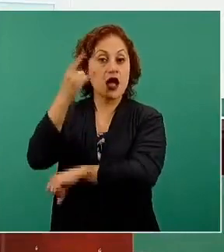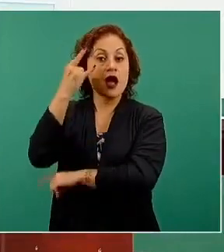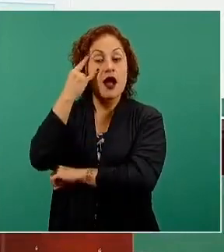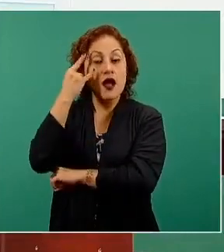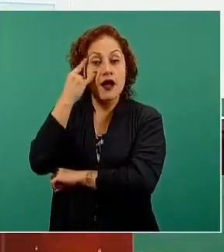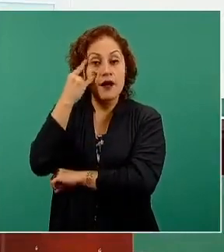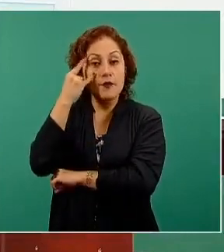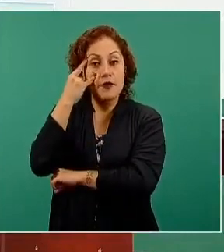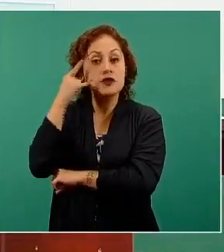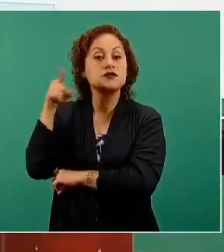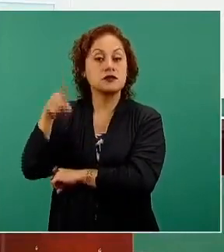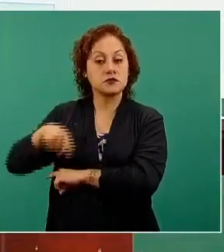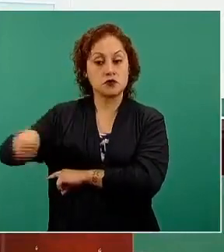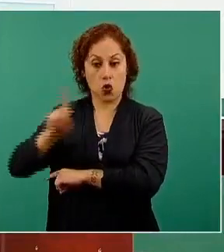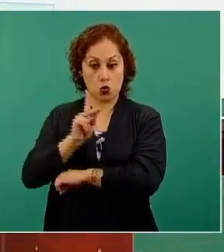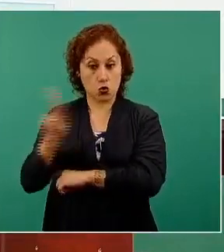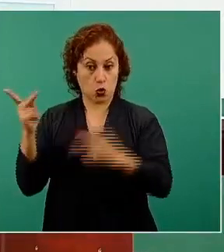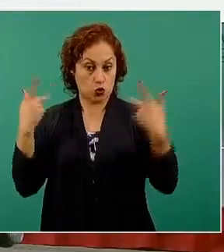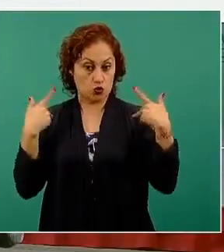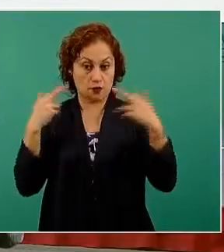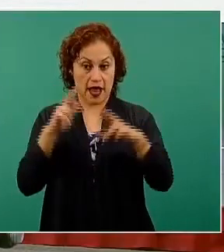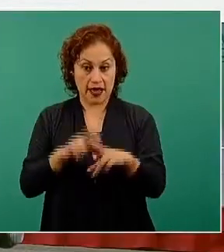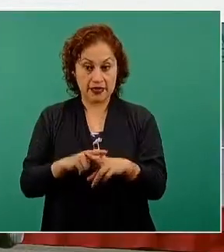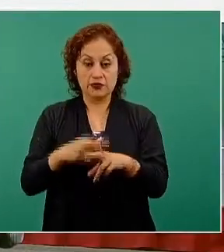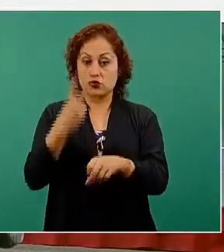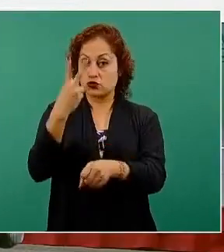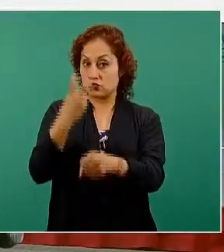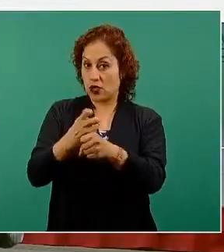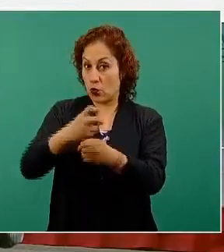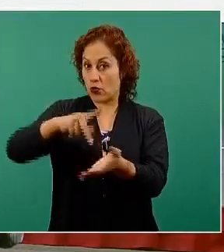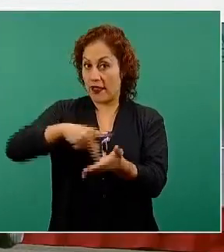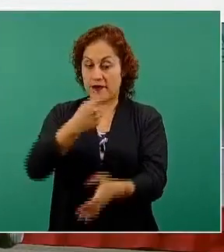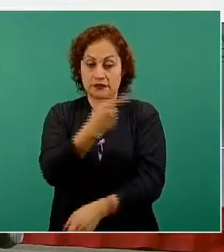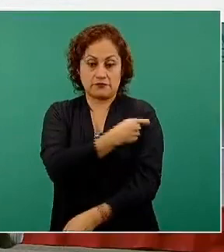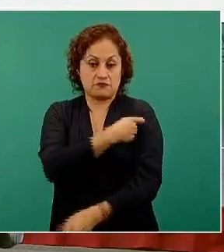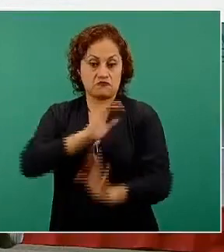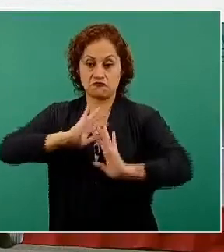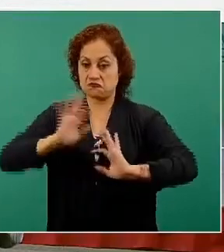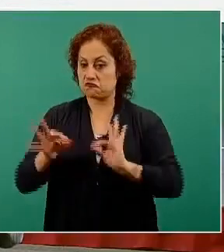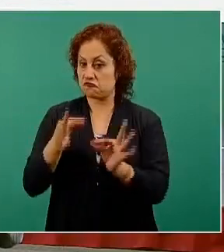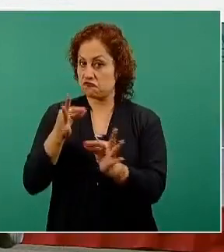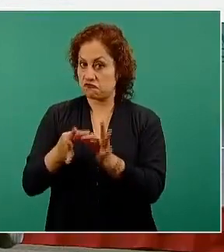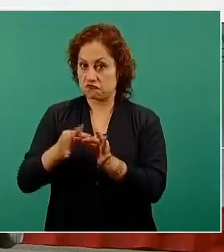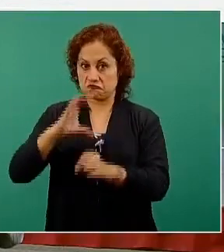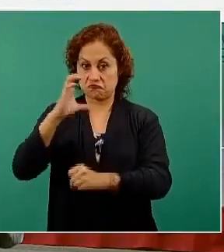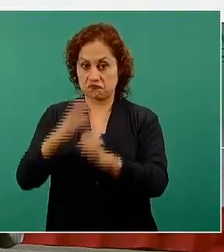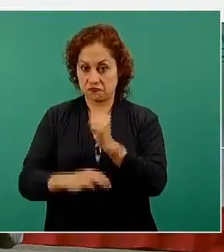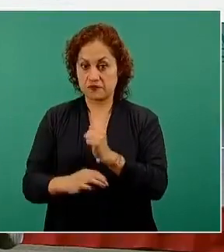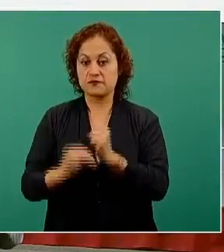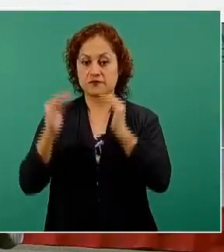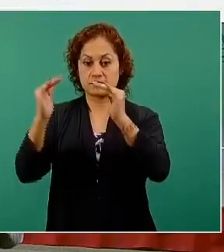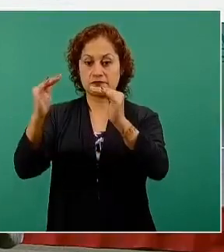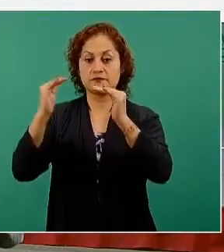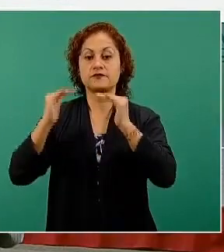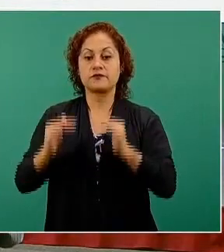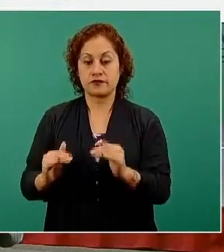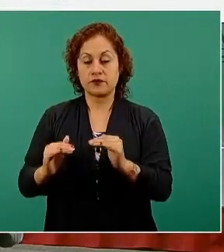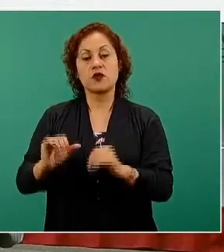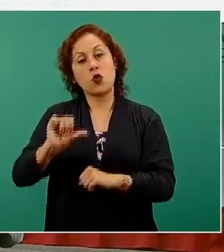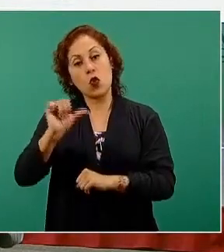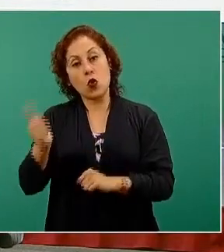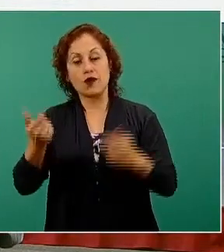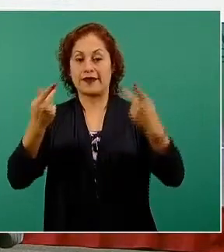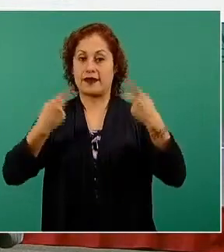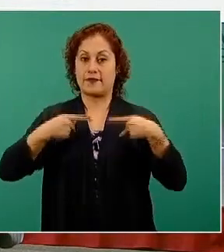todos recibieron su segunda dosis, el 99%, y es el número que realmente está cambiando y pronto ya empezaremos a ver también